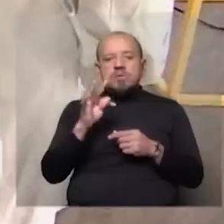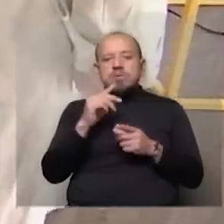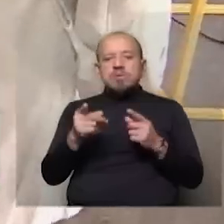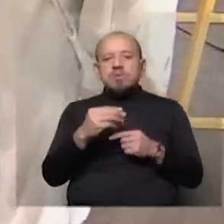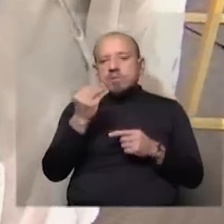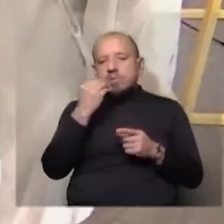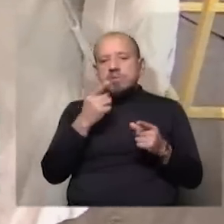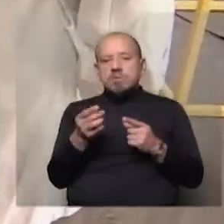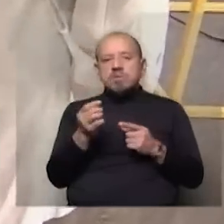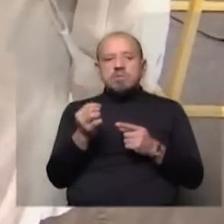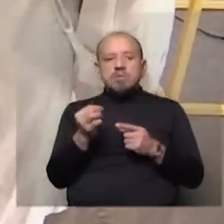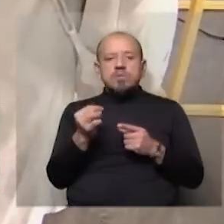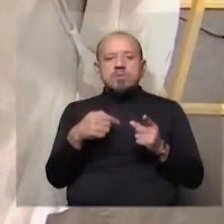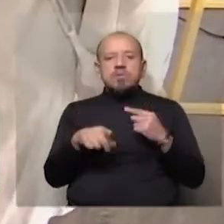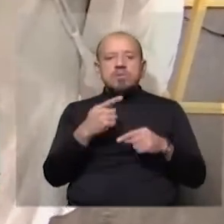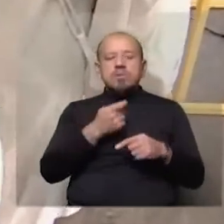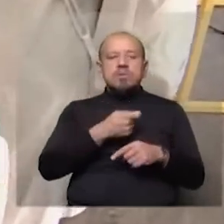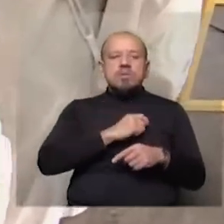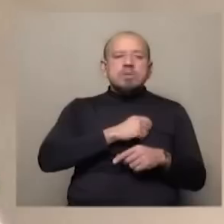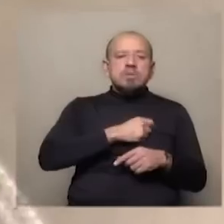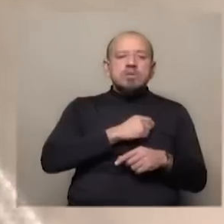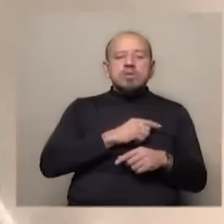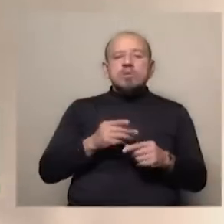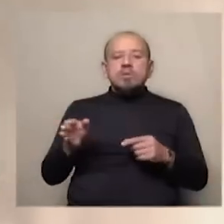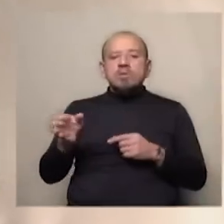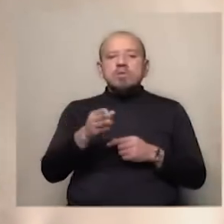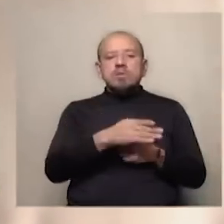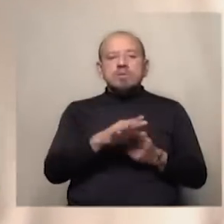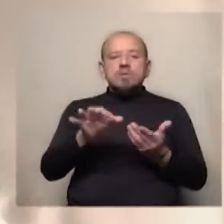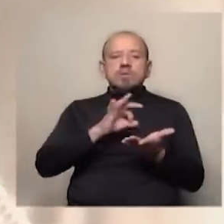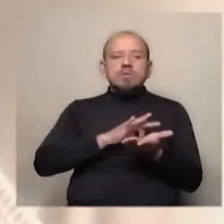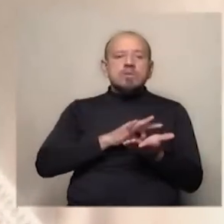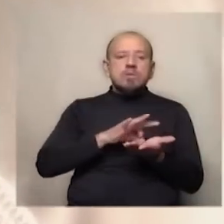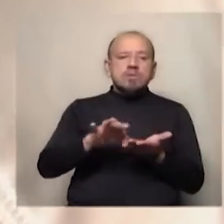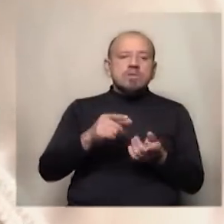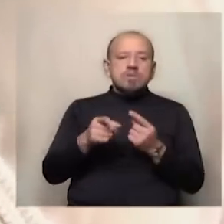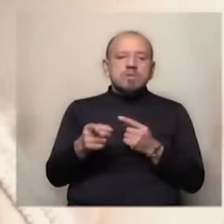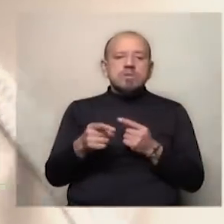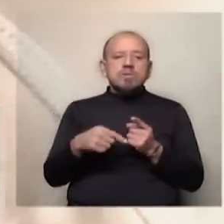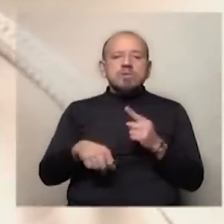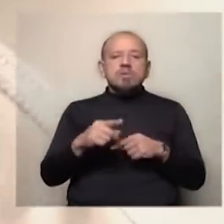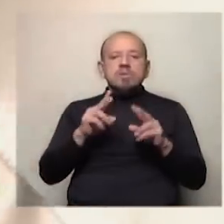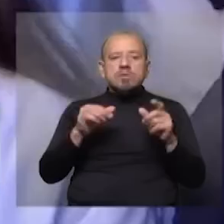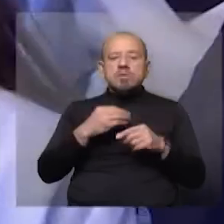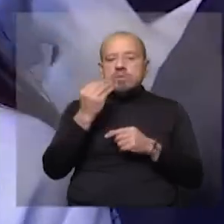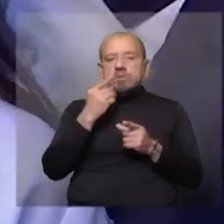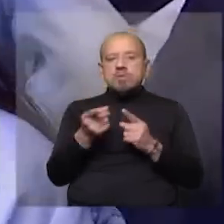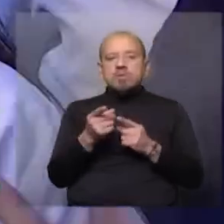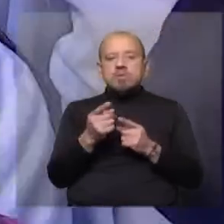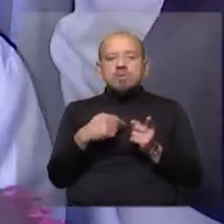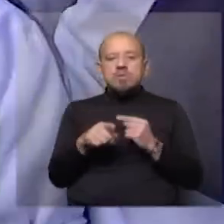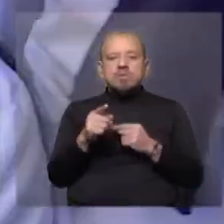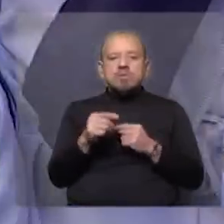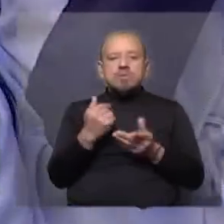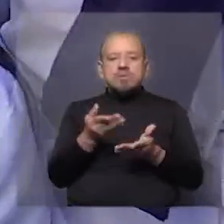de alimento en las inspecciones que hacemos Además desde el servicio aumentamos este tema de la Alimentación saludable también Esta bueno de la